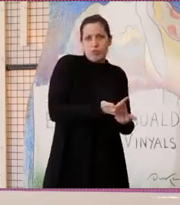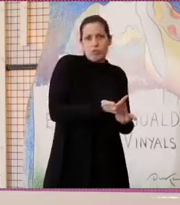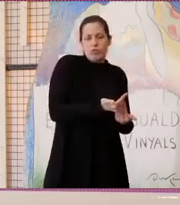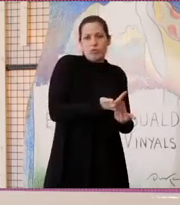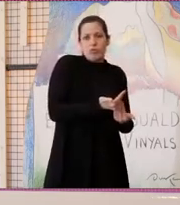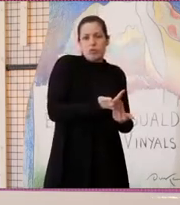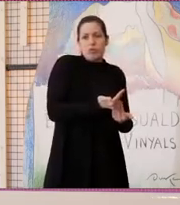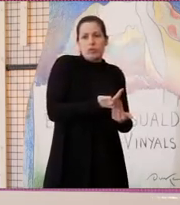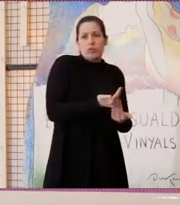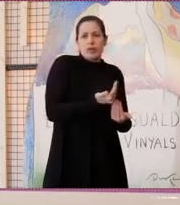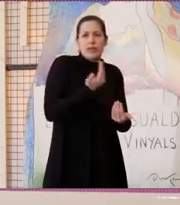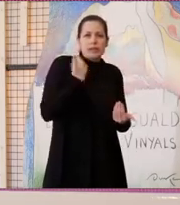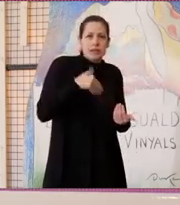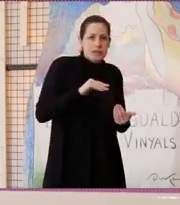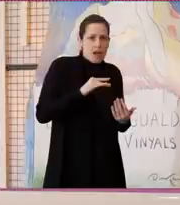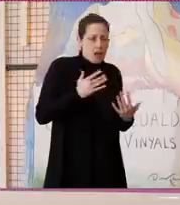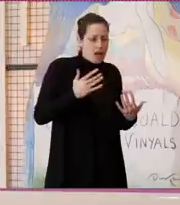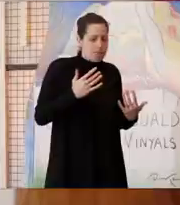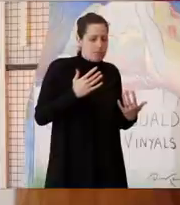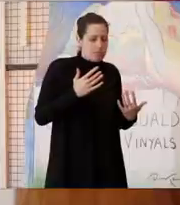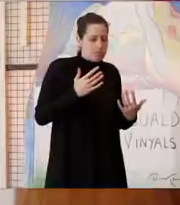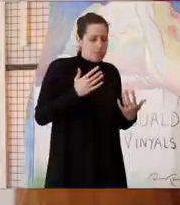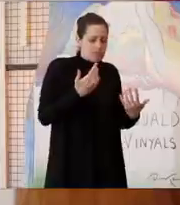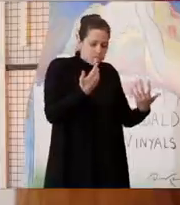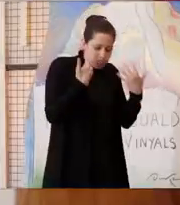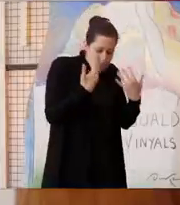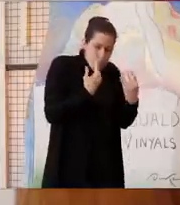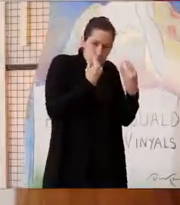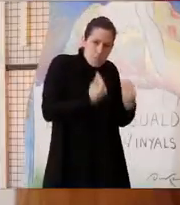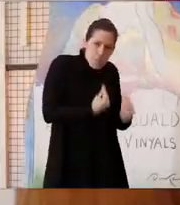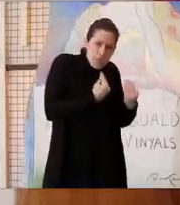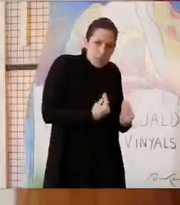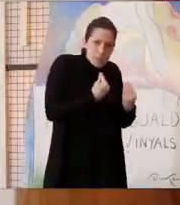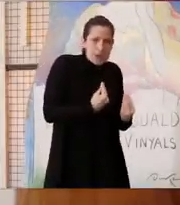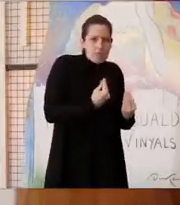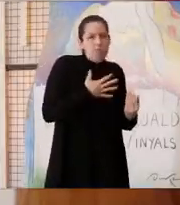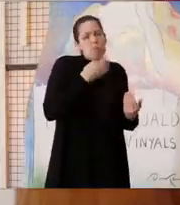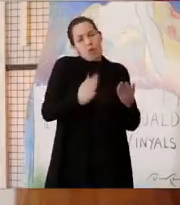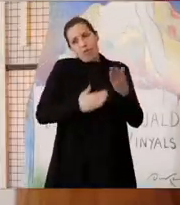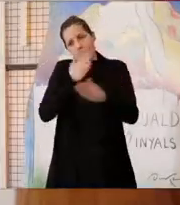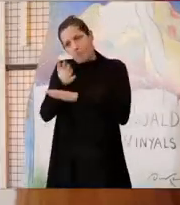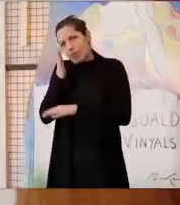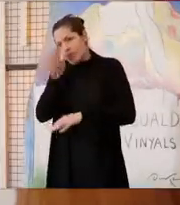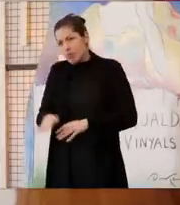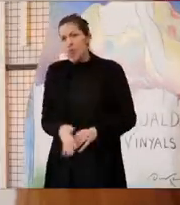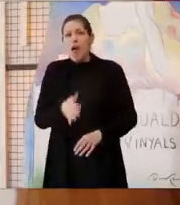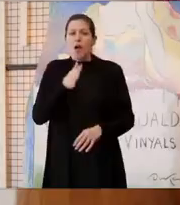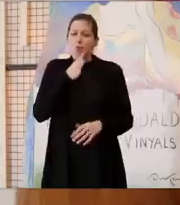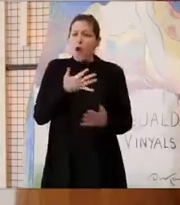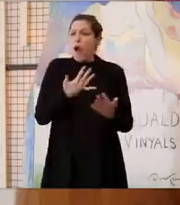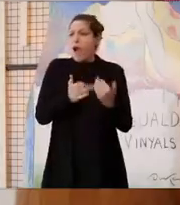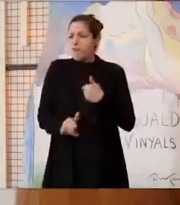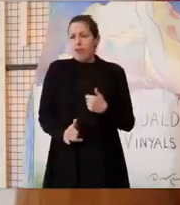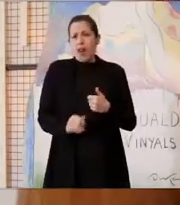cuando esté bien asesorada porque lo que no lo que vemos es que con este discurso de denuncia denuncia primero